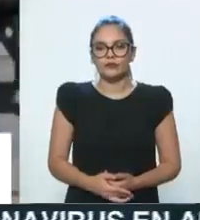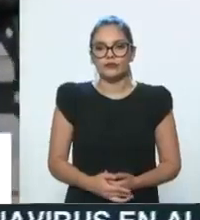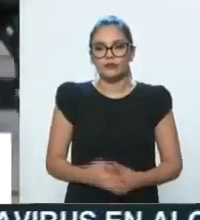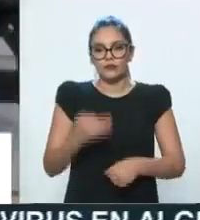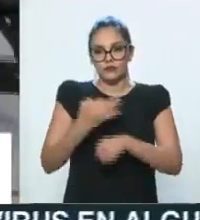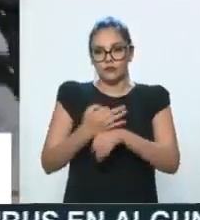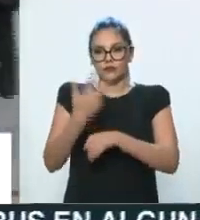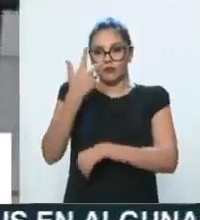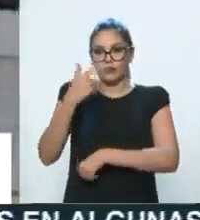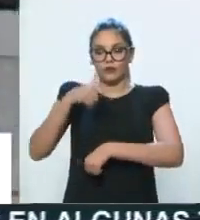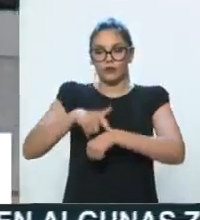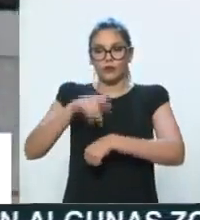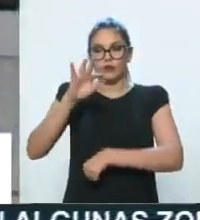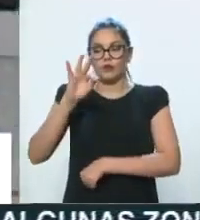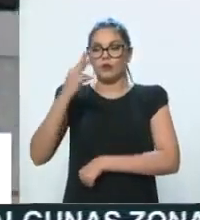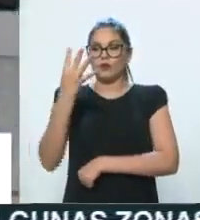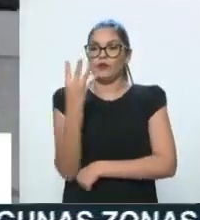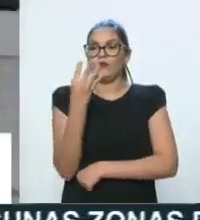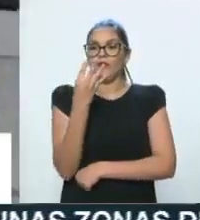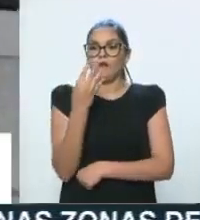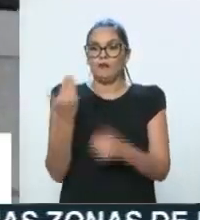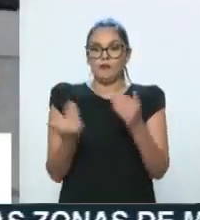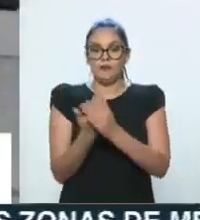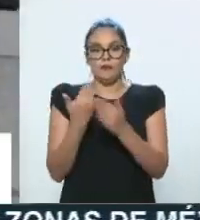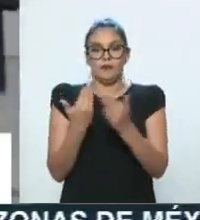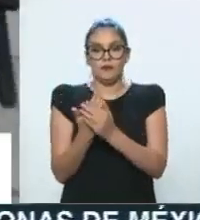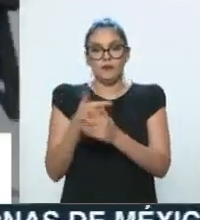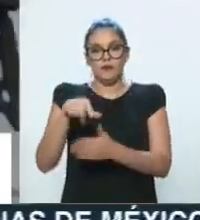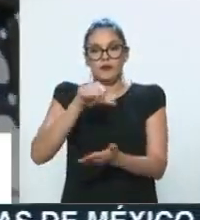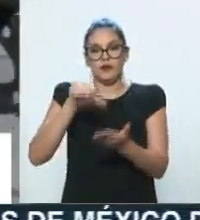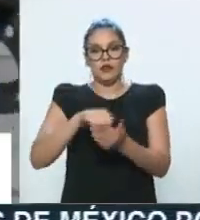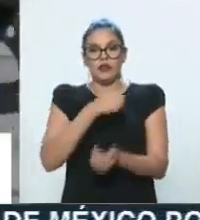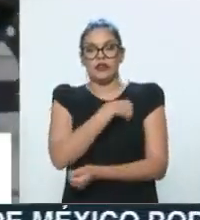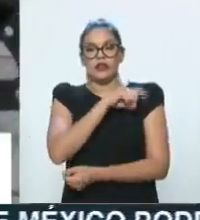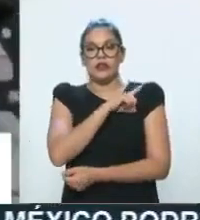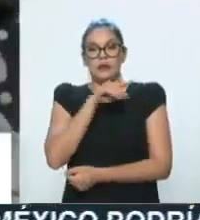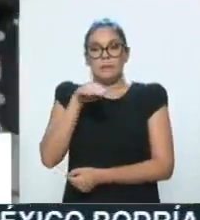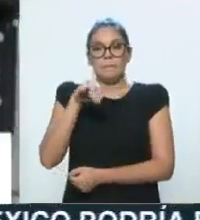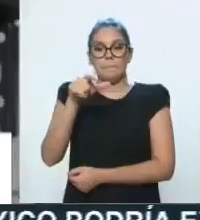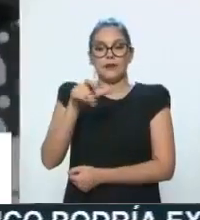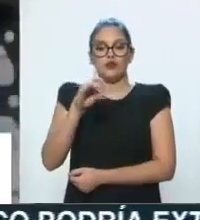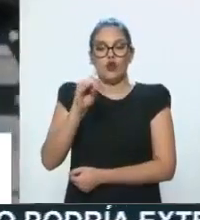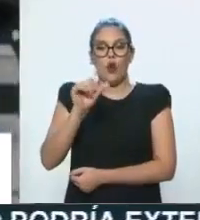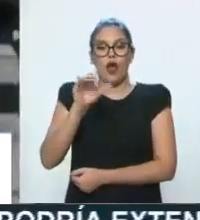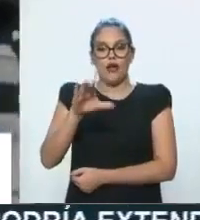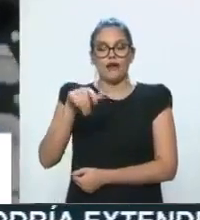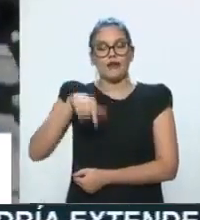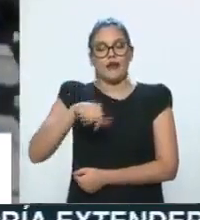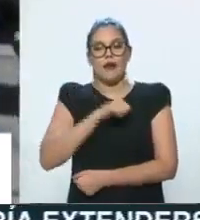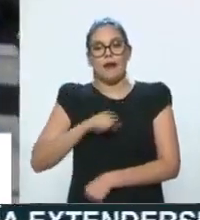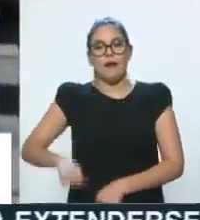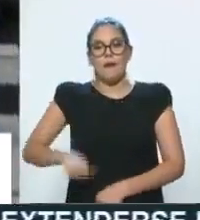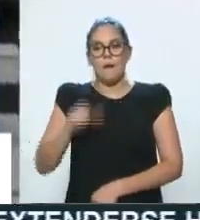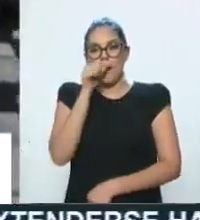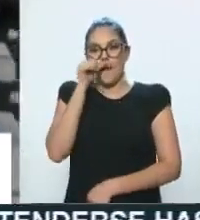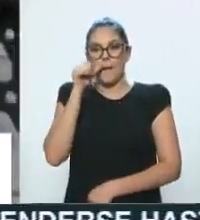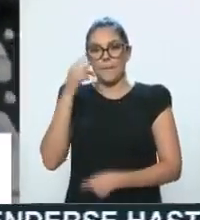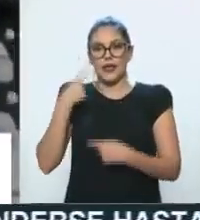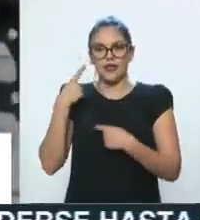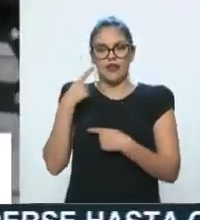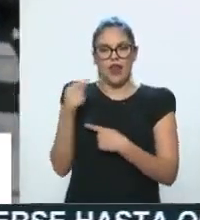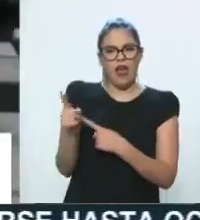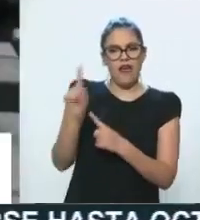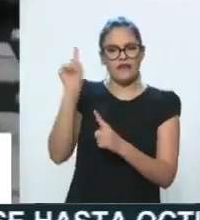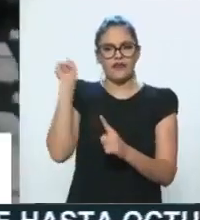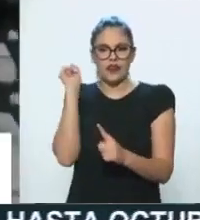Son las 8:44 minutos de la mañana. Nos encontramos en el Centro de Salud Mixcoac, aquí en la Alcaldía Benito Juárez de la Ciudad de México. Las personas que tengo a mis